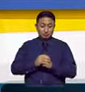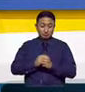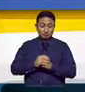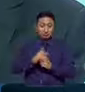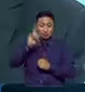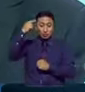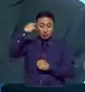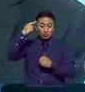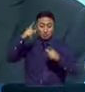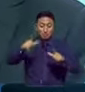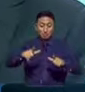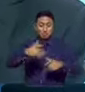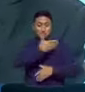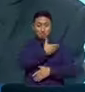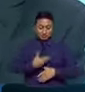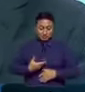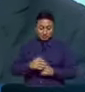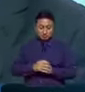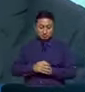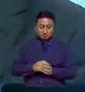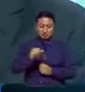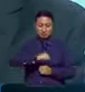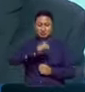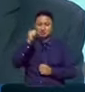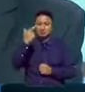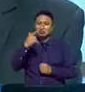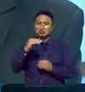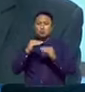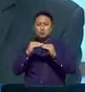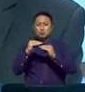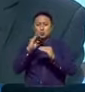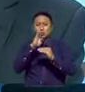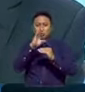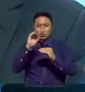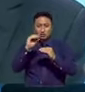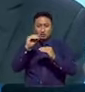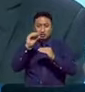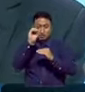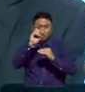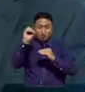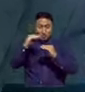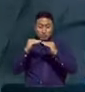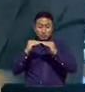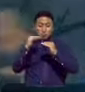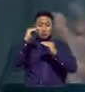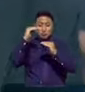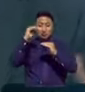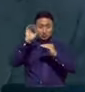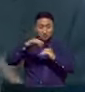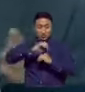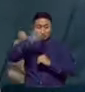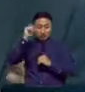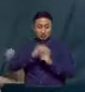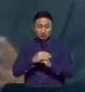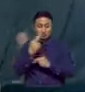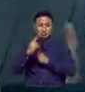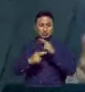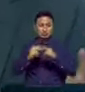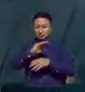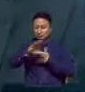un presidente que gane con un poquito más del 40% de los votos válidos, que ya mirando el universo